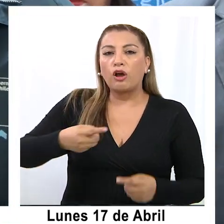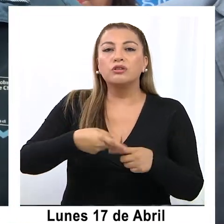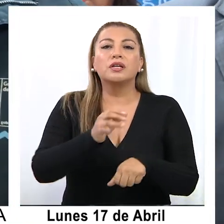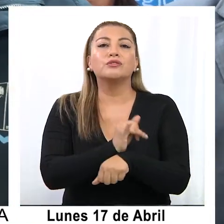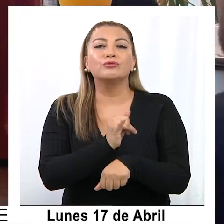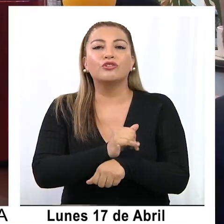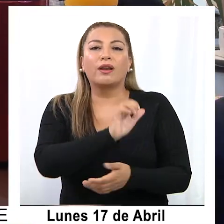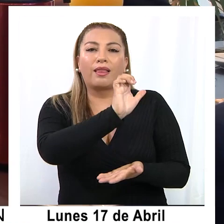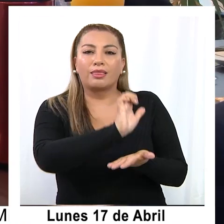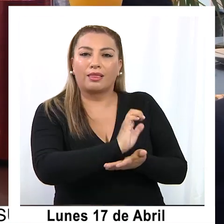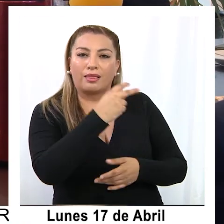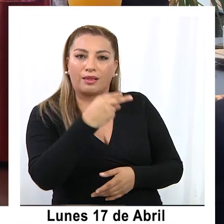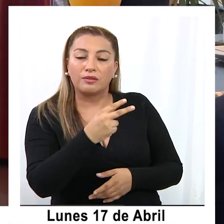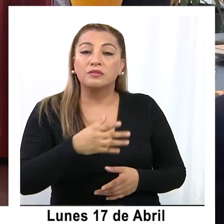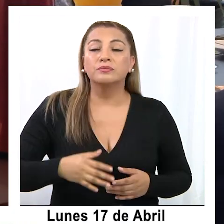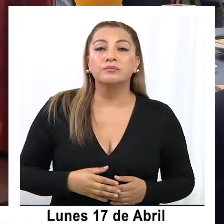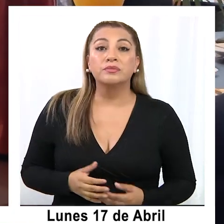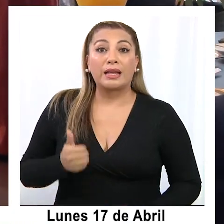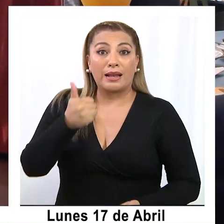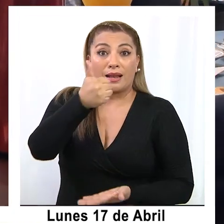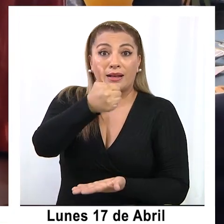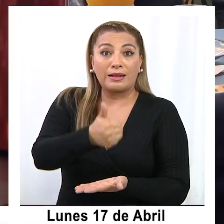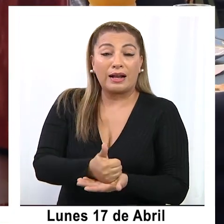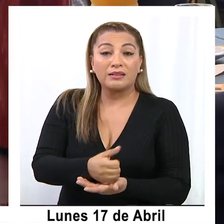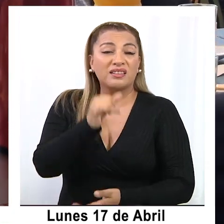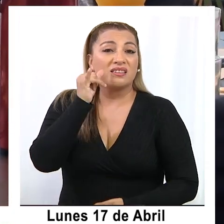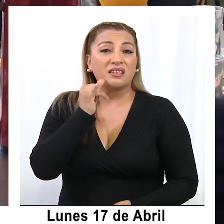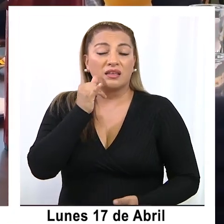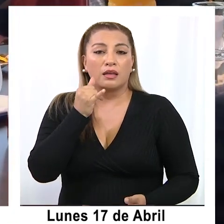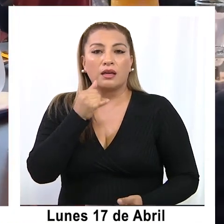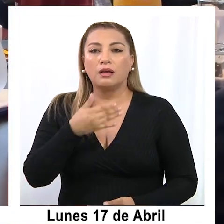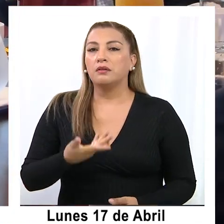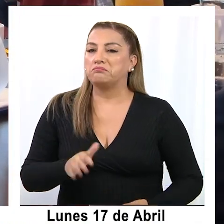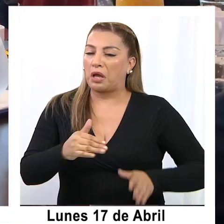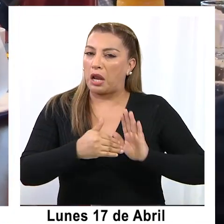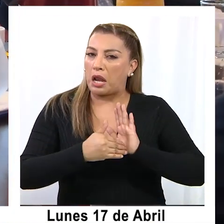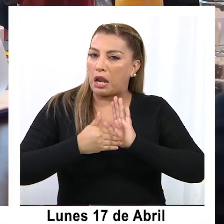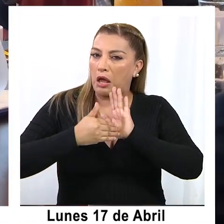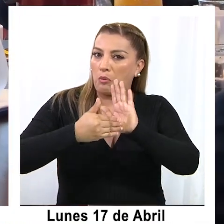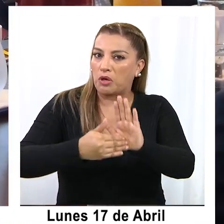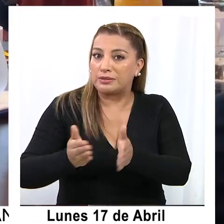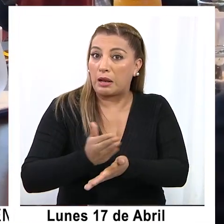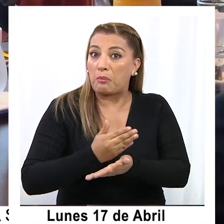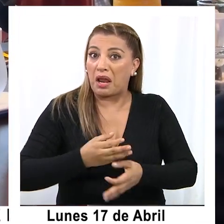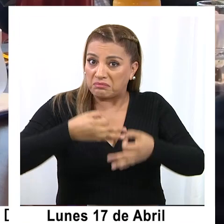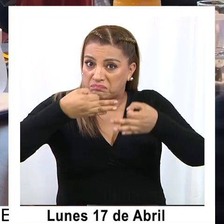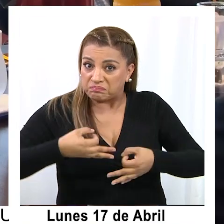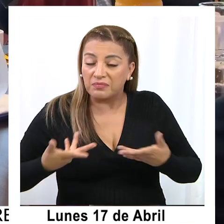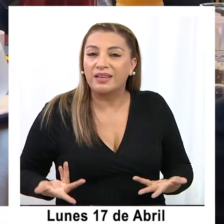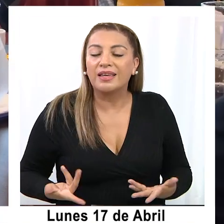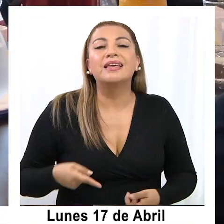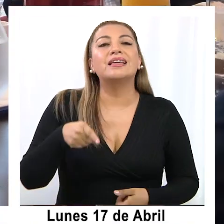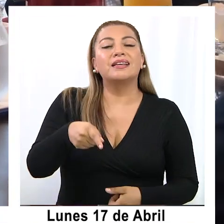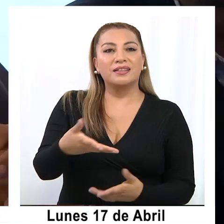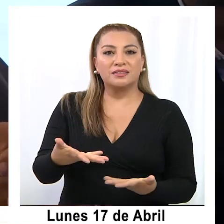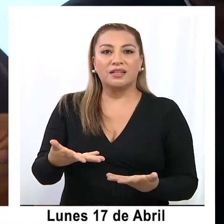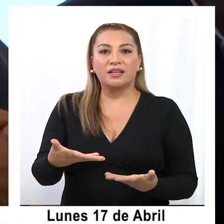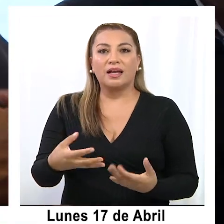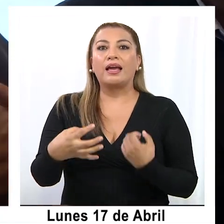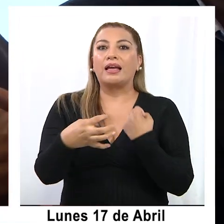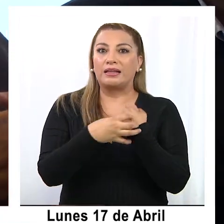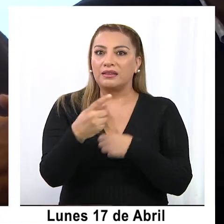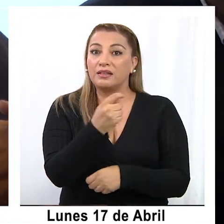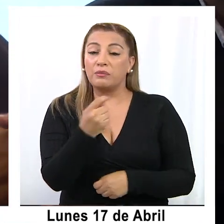instituciones del Estado. Para el alcalde de Iquique, la mejor muestra de que este plan funciona es lo que ha ocurrido en la